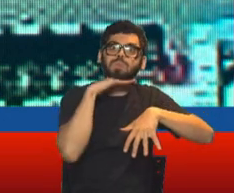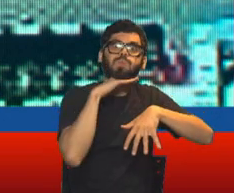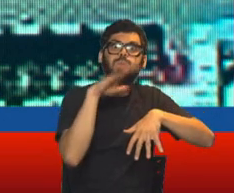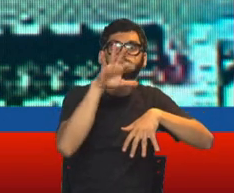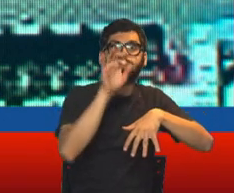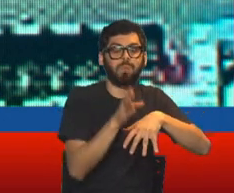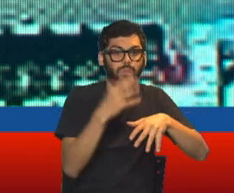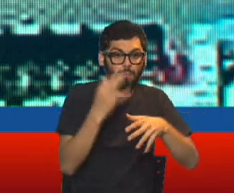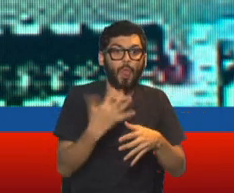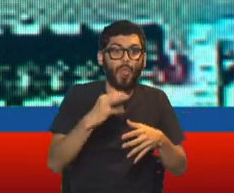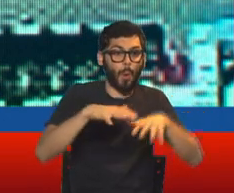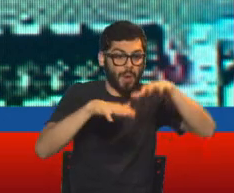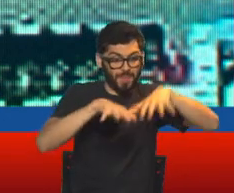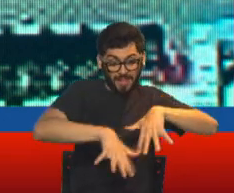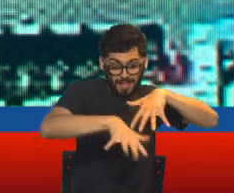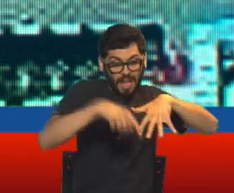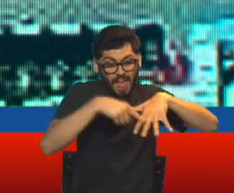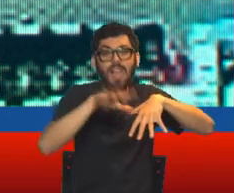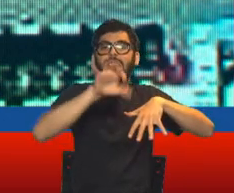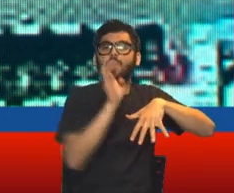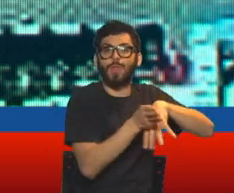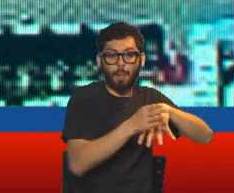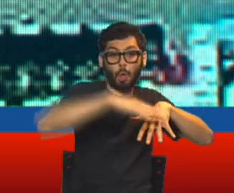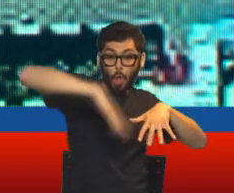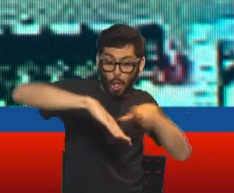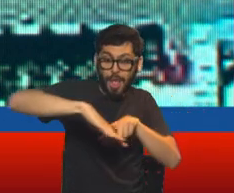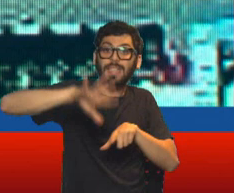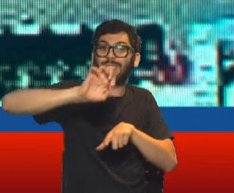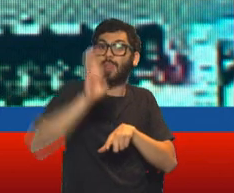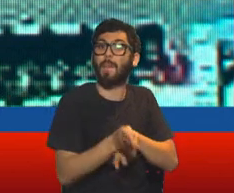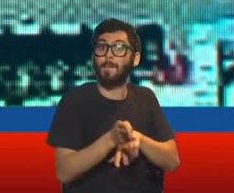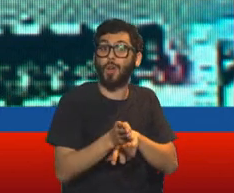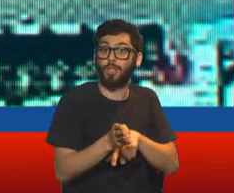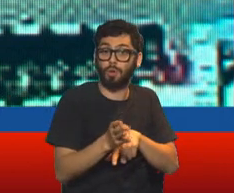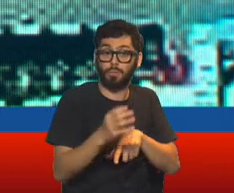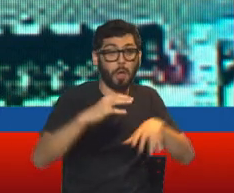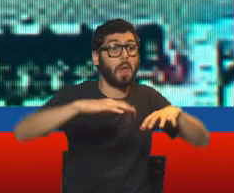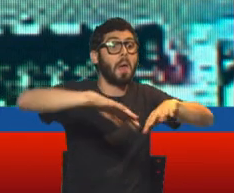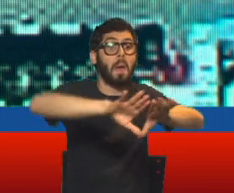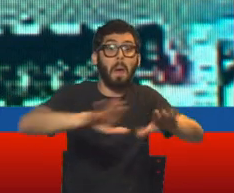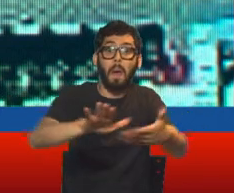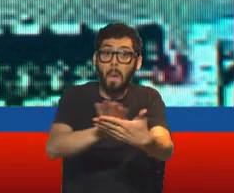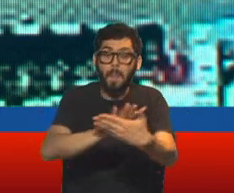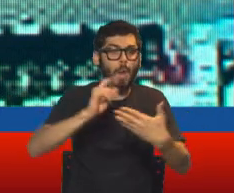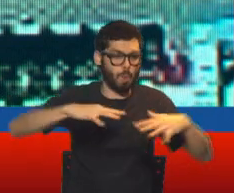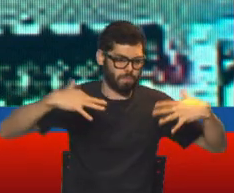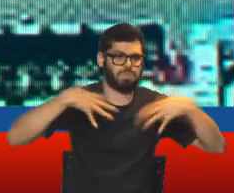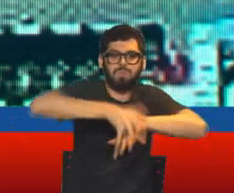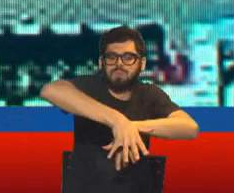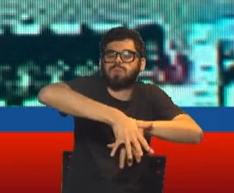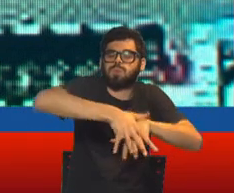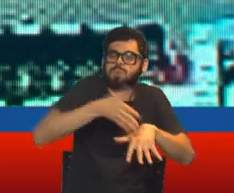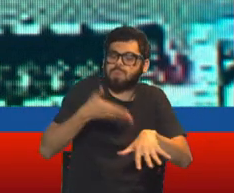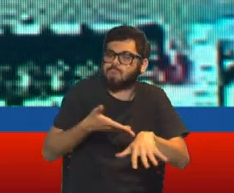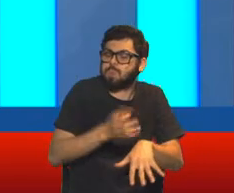50% de cada sector. Claro, claro. Pero porque si no hay una aglomeración que es la que no se está... Bueno, pero eso también Nico debe saber de